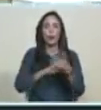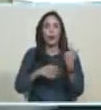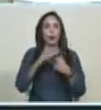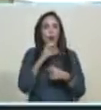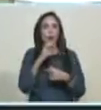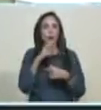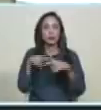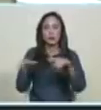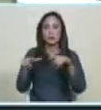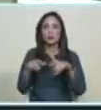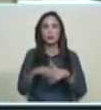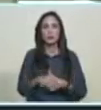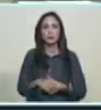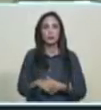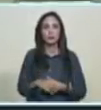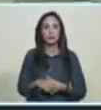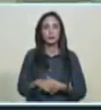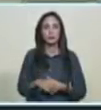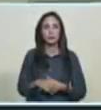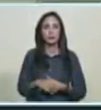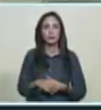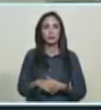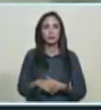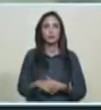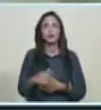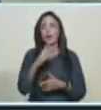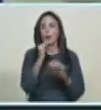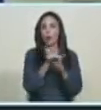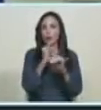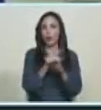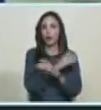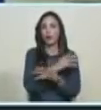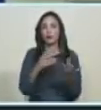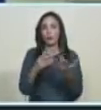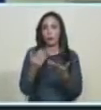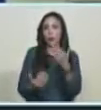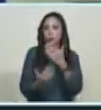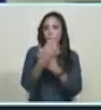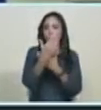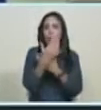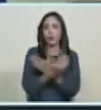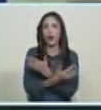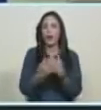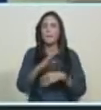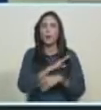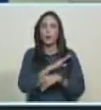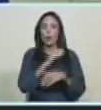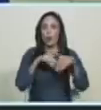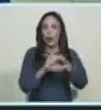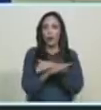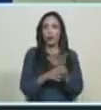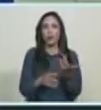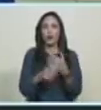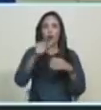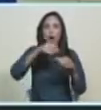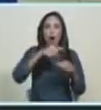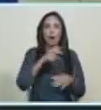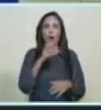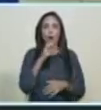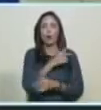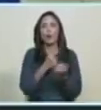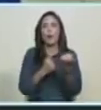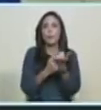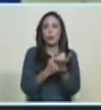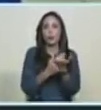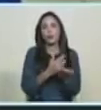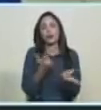certificado que podrán tener acceso vía electrónica y va a servir como colateral, como